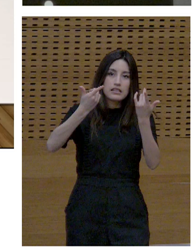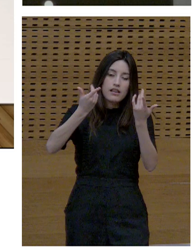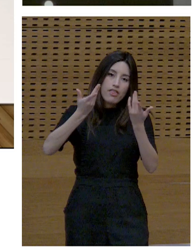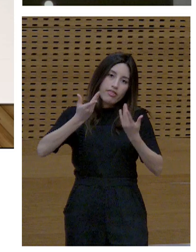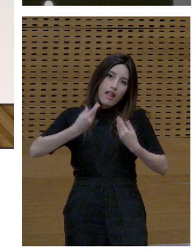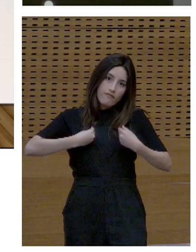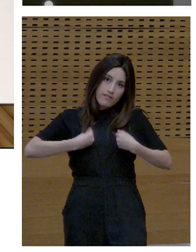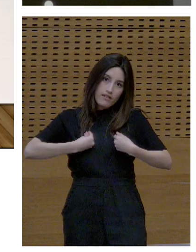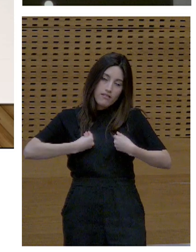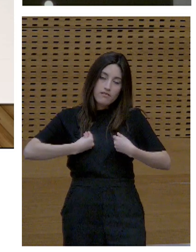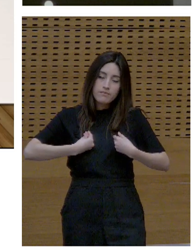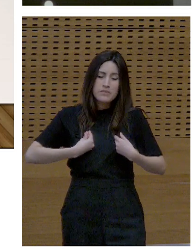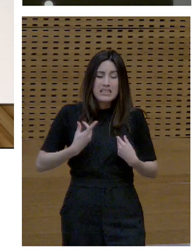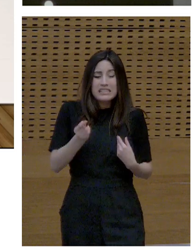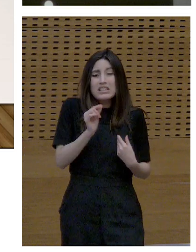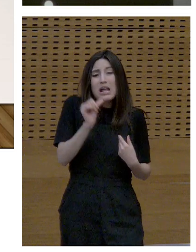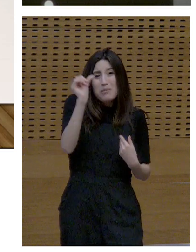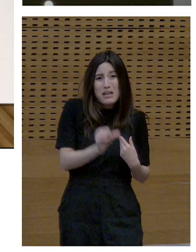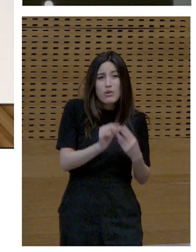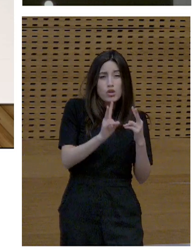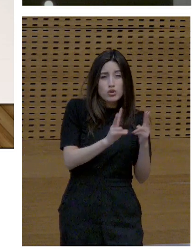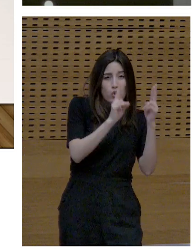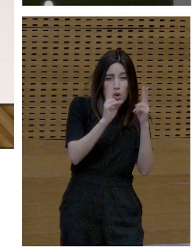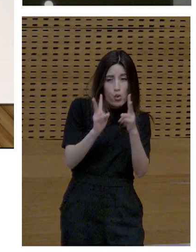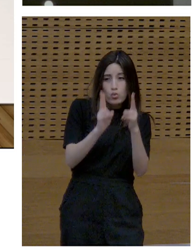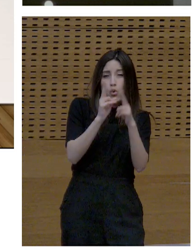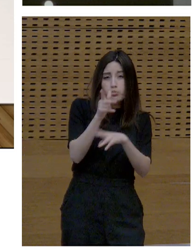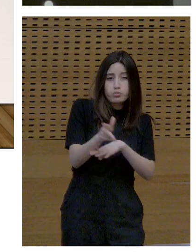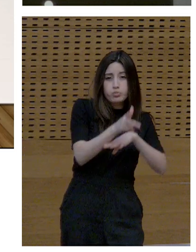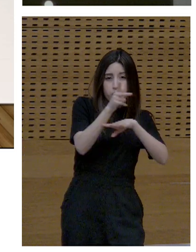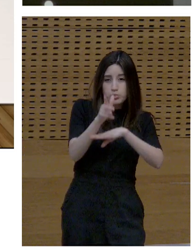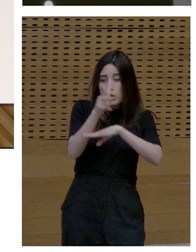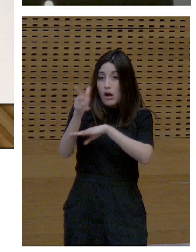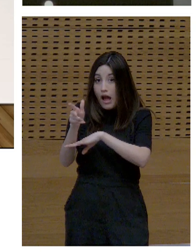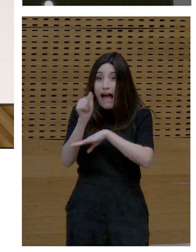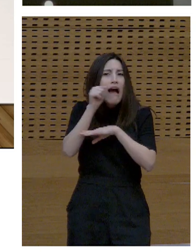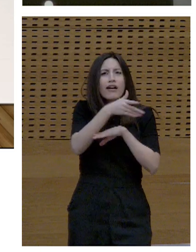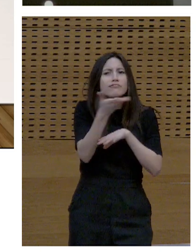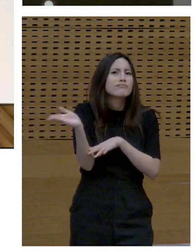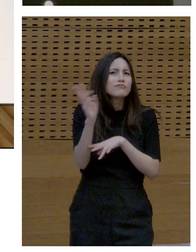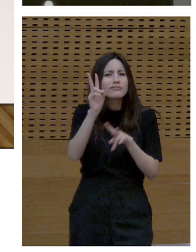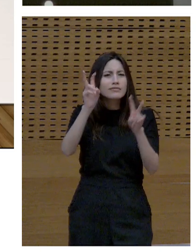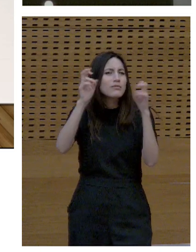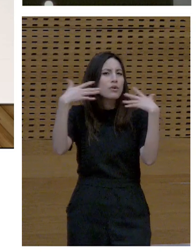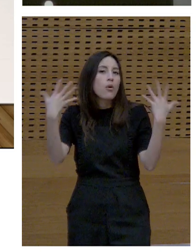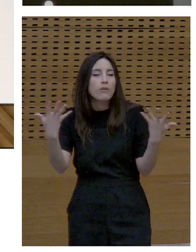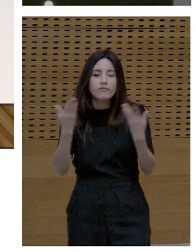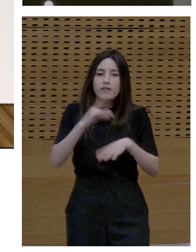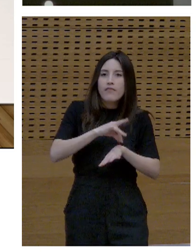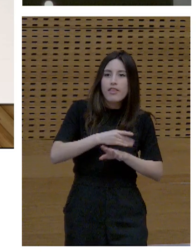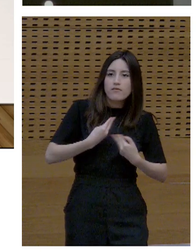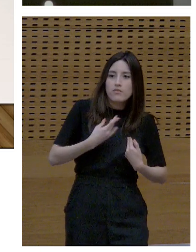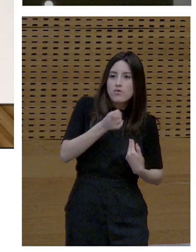a trocitos. Y, bueno, pues contando un poco su enfermedad, cómo lo vivían en la familia. Bueno,